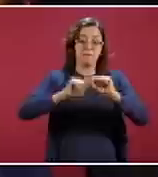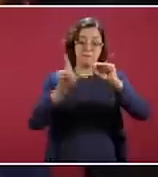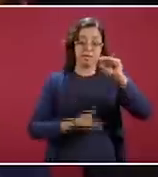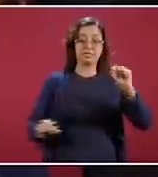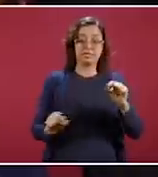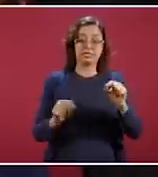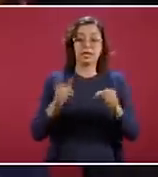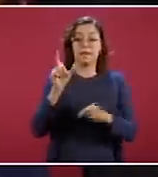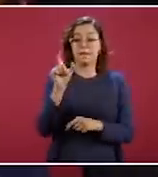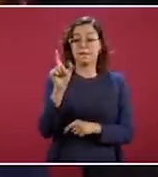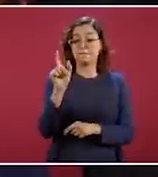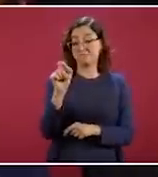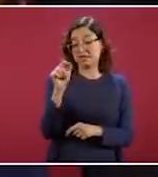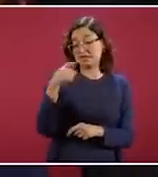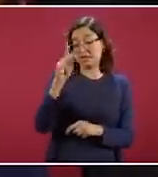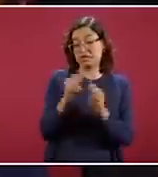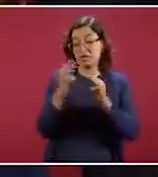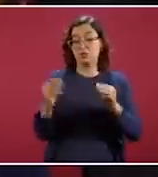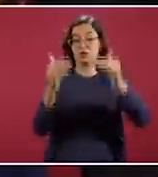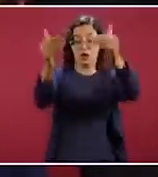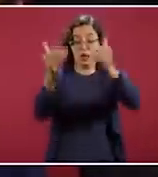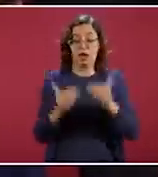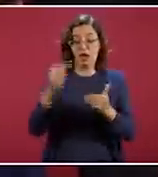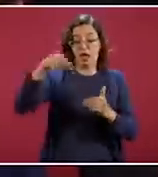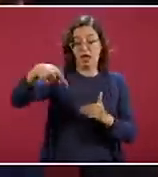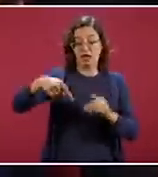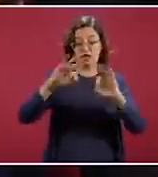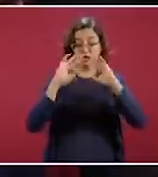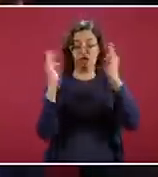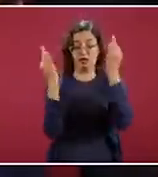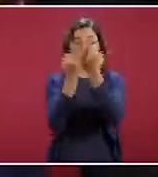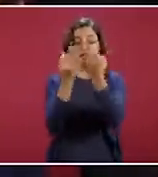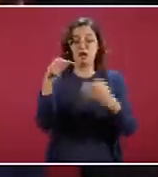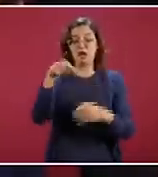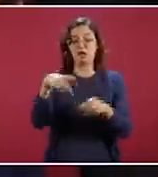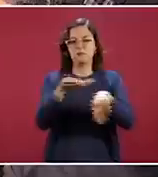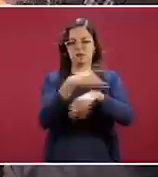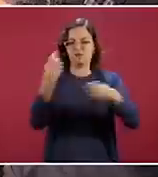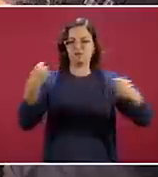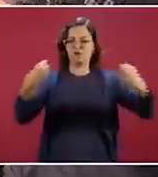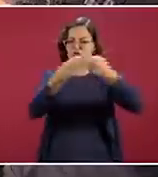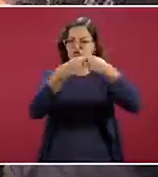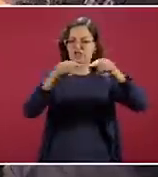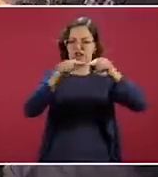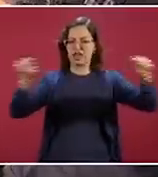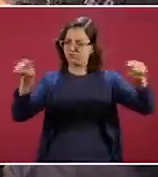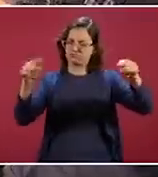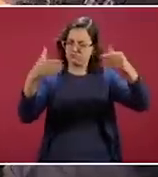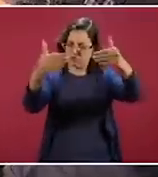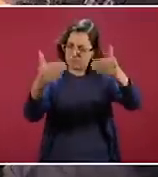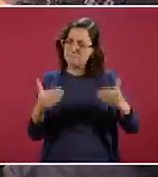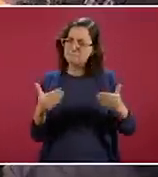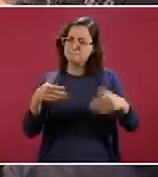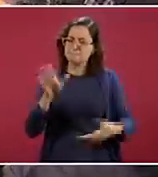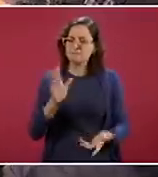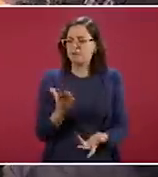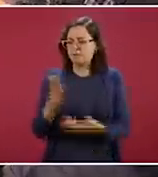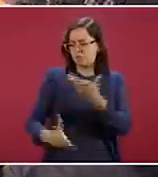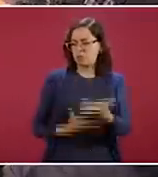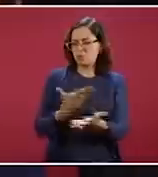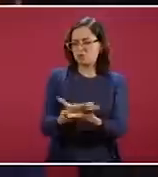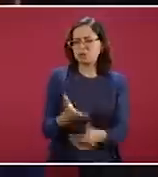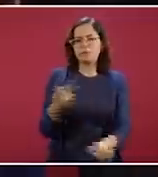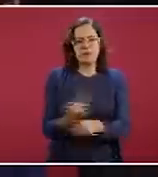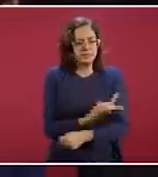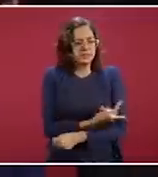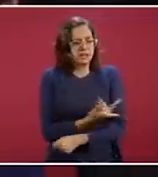adentro las aduanas, ¿no? Para que no estuvieran en la línea fronteriza. ¿Qué es lo que ha pasado con esta propuesta? ¿Por qué?